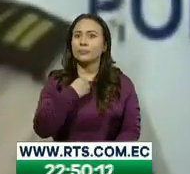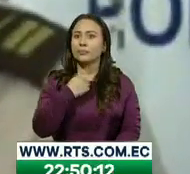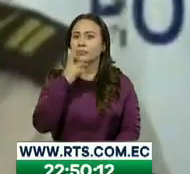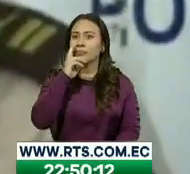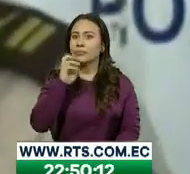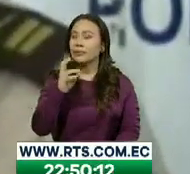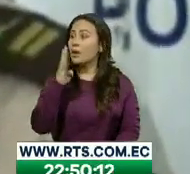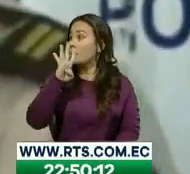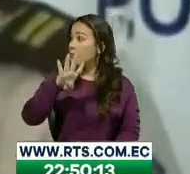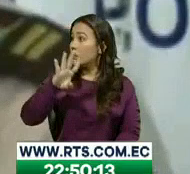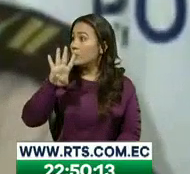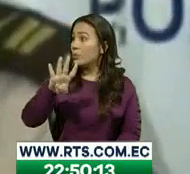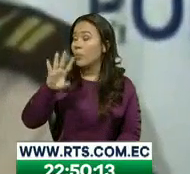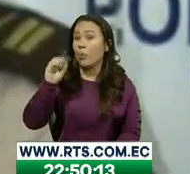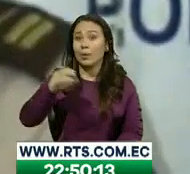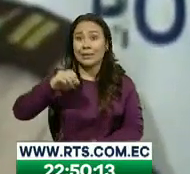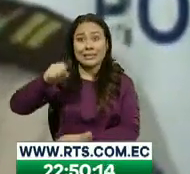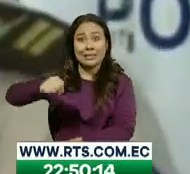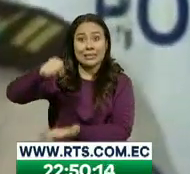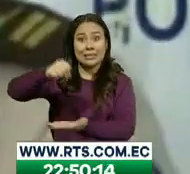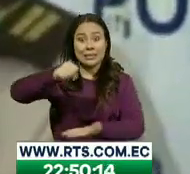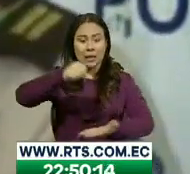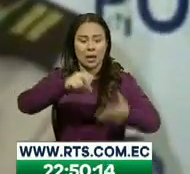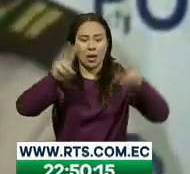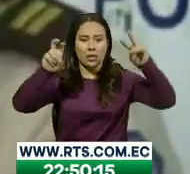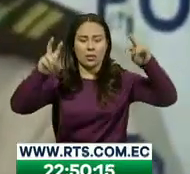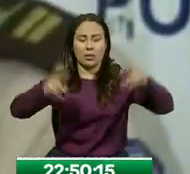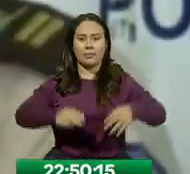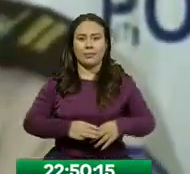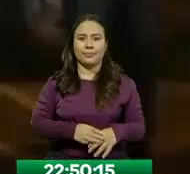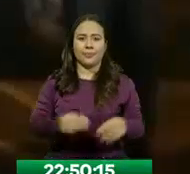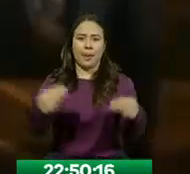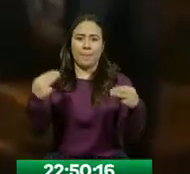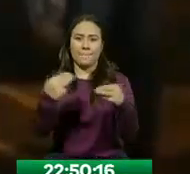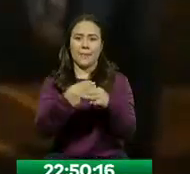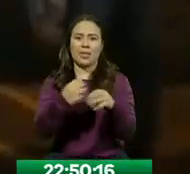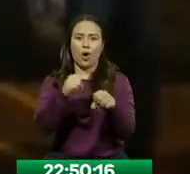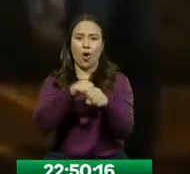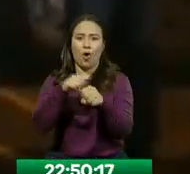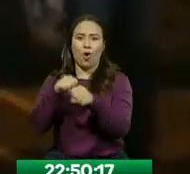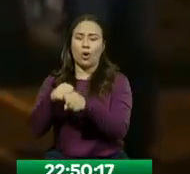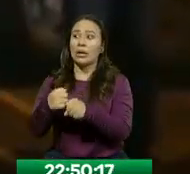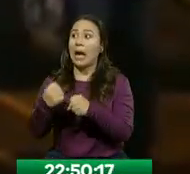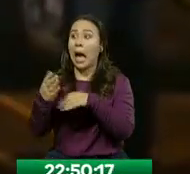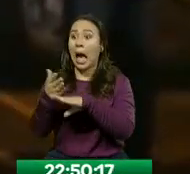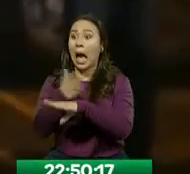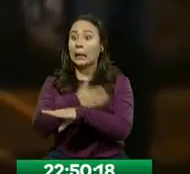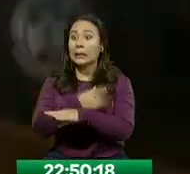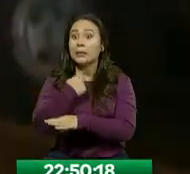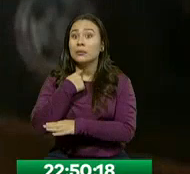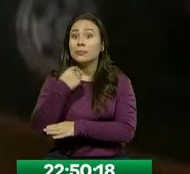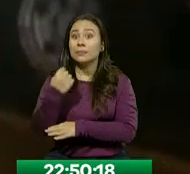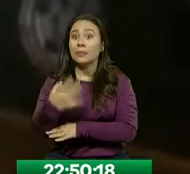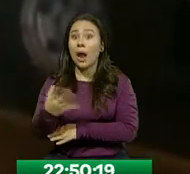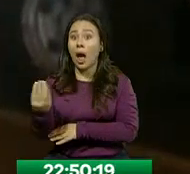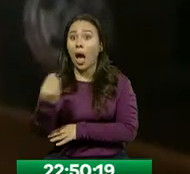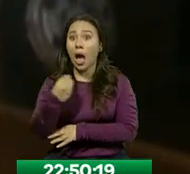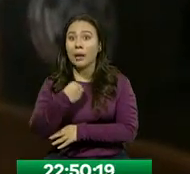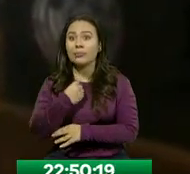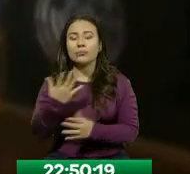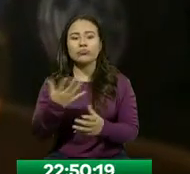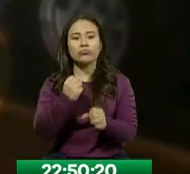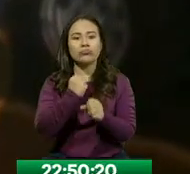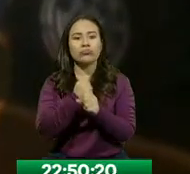presencia de 440 sacos de material rocoso. Antes que desaparezcan en el camino, montaron un operativo en la